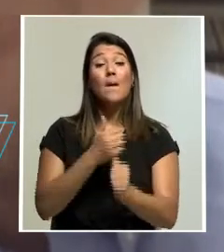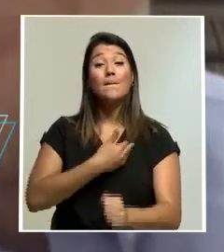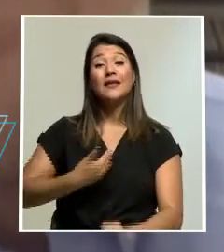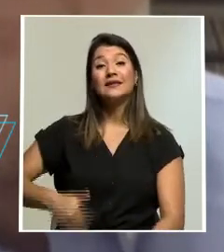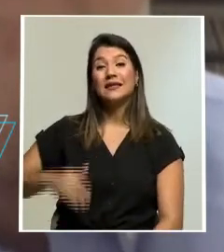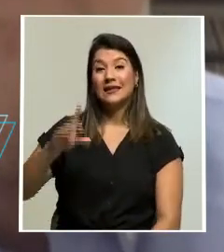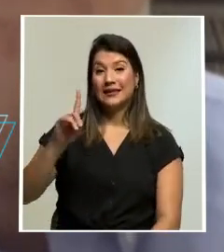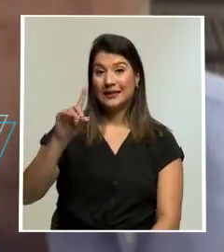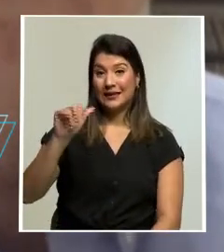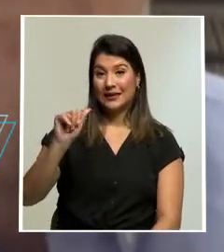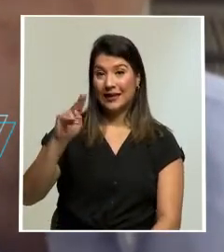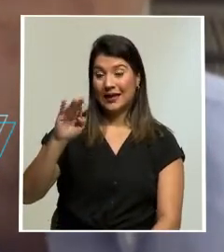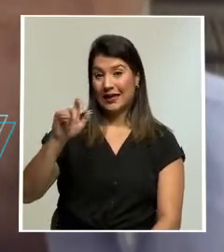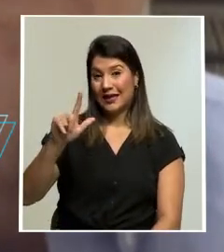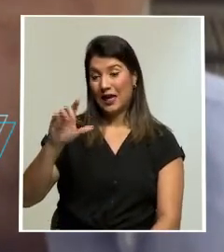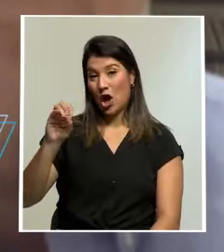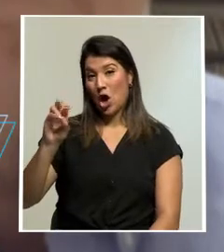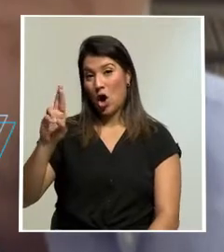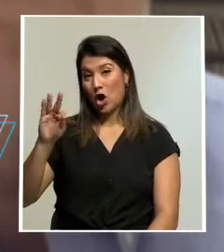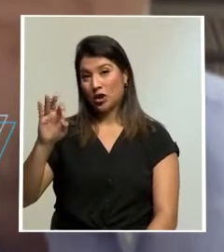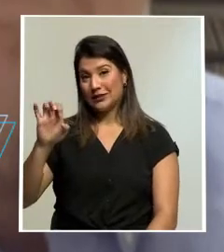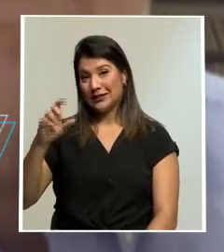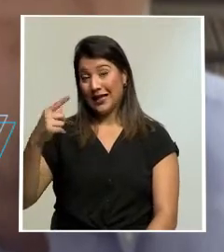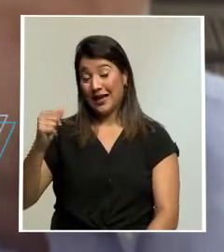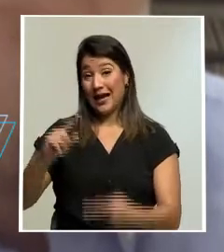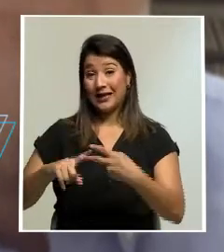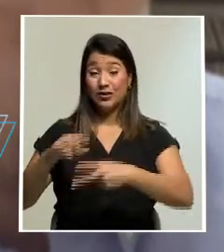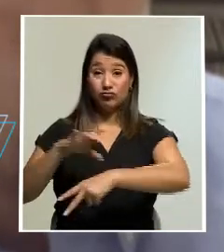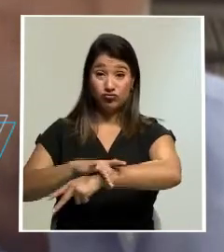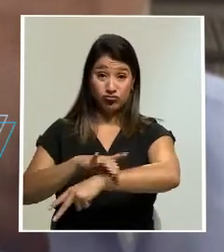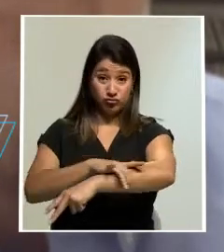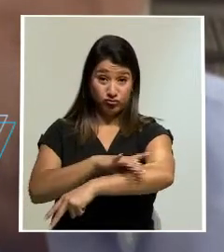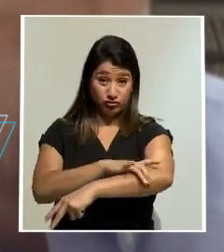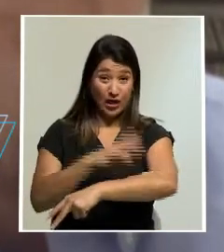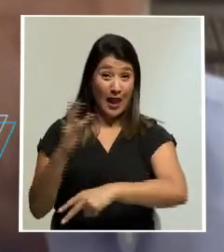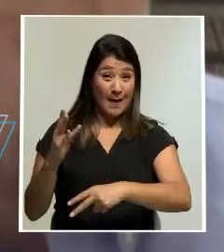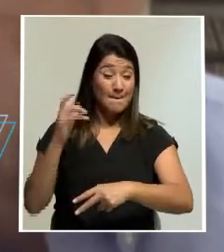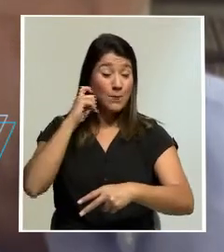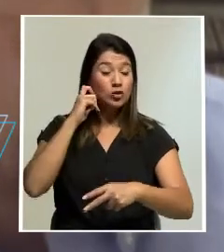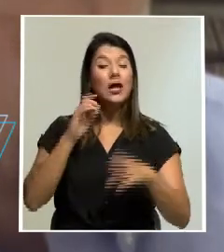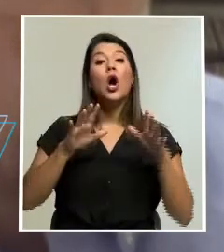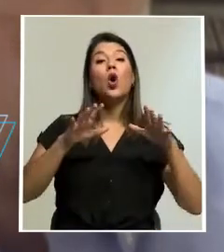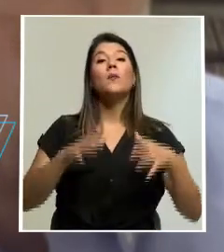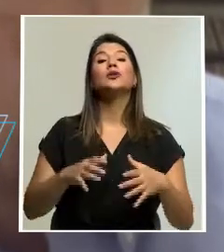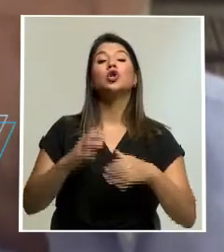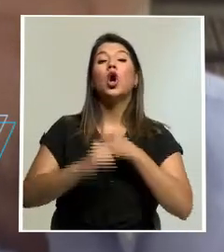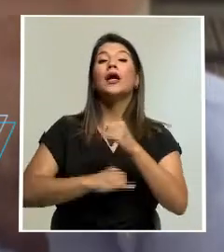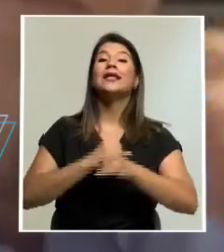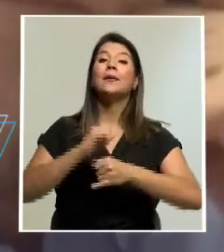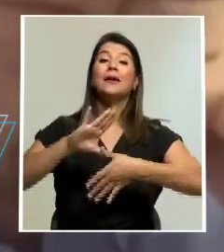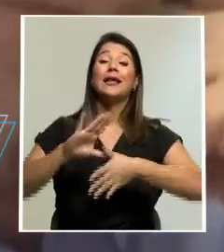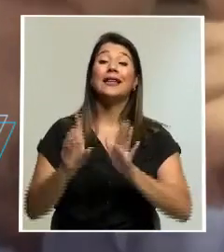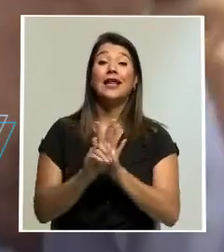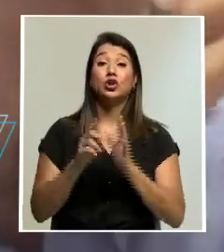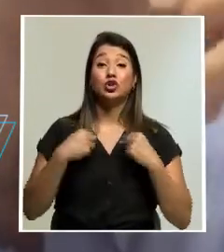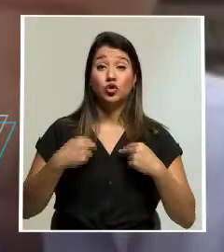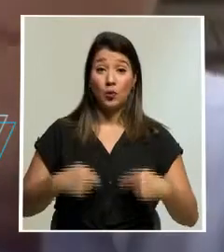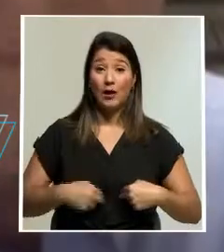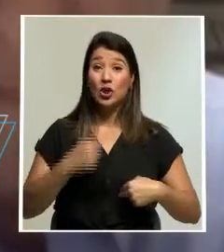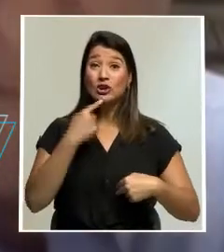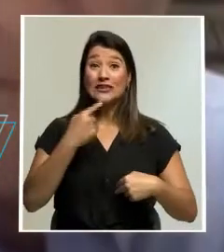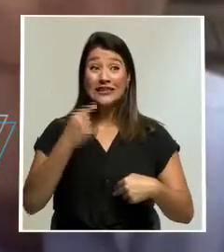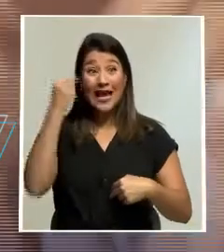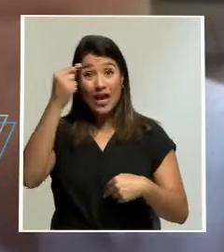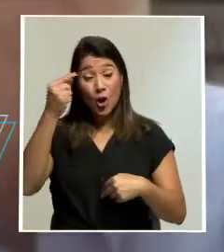y Rosario Murillo. La Comisión Interamericana de los Derechos Humanos señala en un informe que la represión del gobierno de Daniel